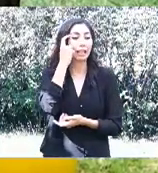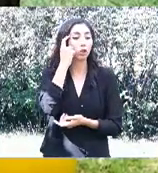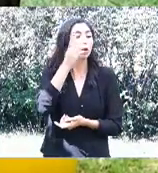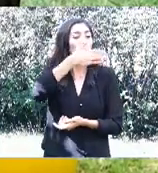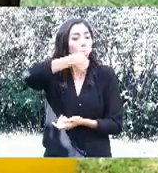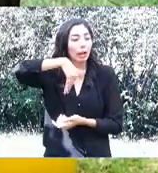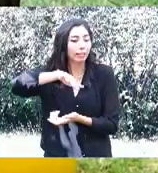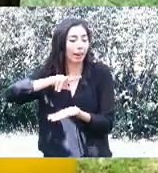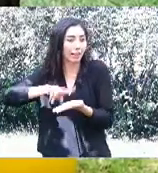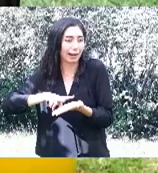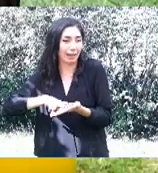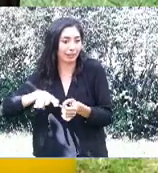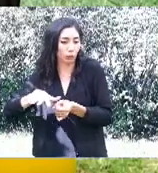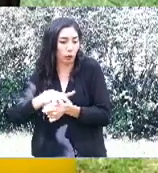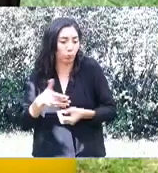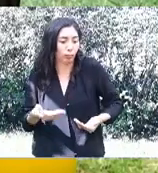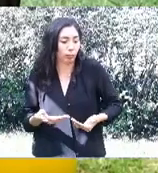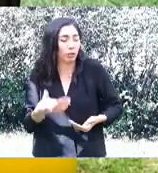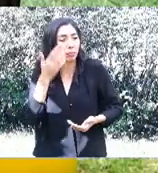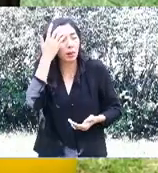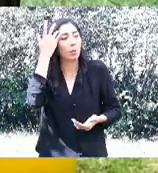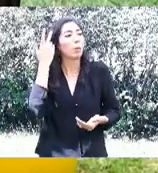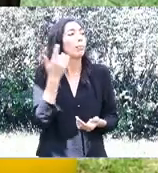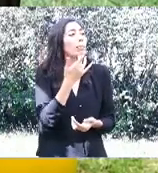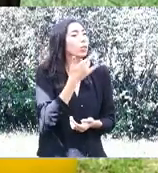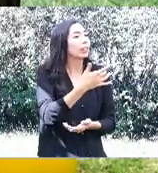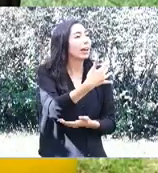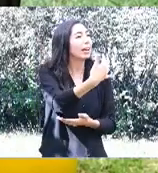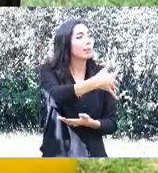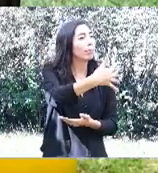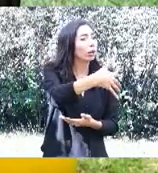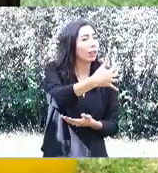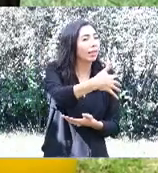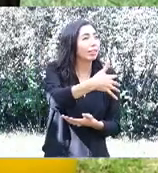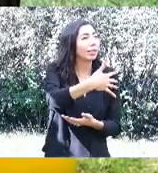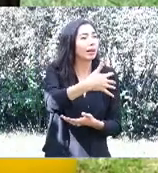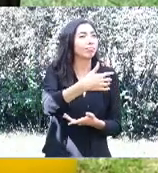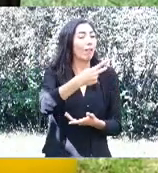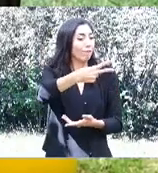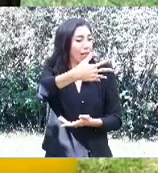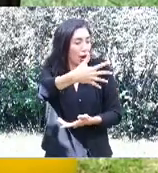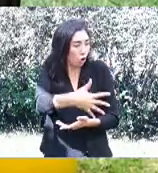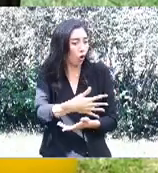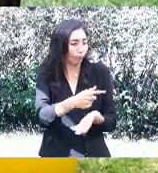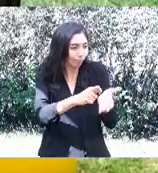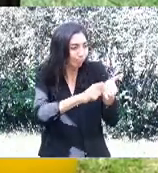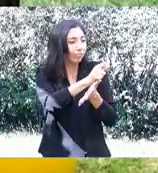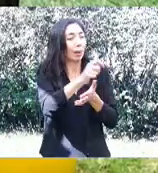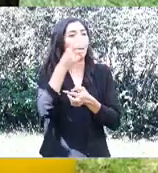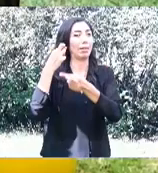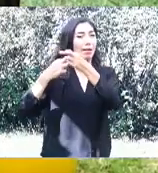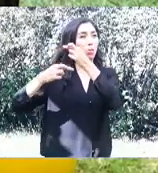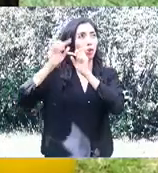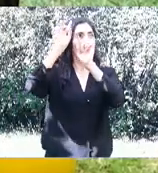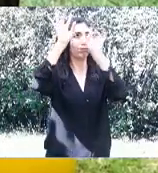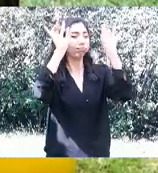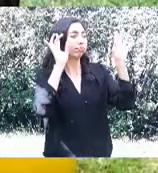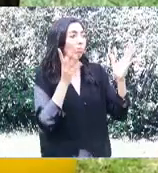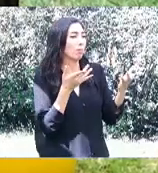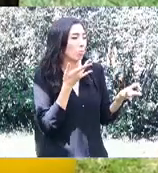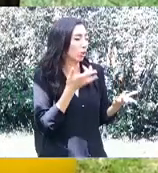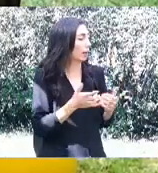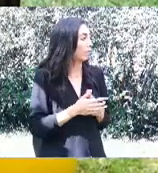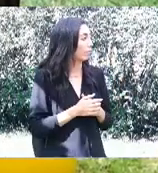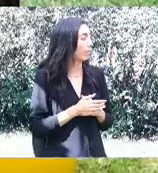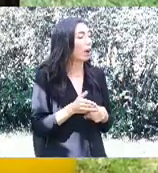es la importancia de poner en valor precisamente Esa esa tradición y ese valor patrimonial de la astronomía comentábamos un poco al comienzo y es